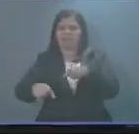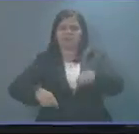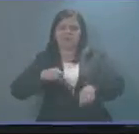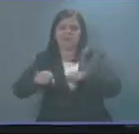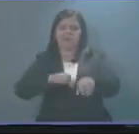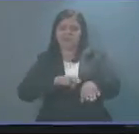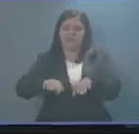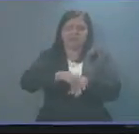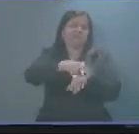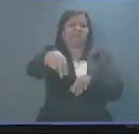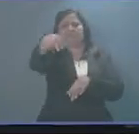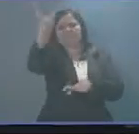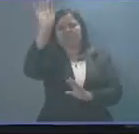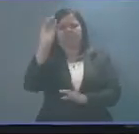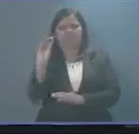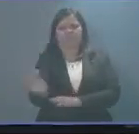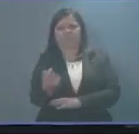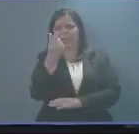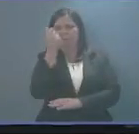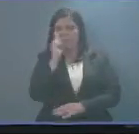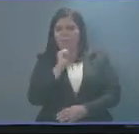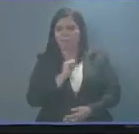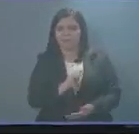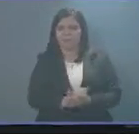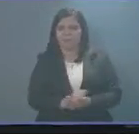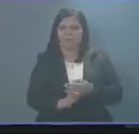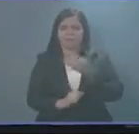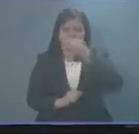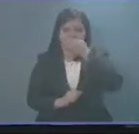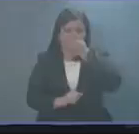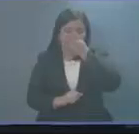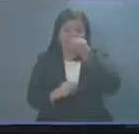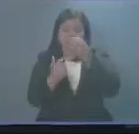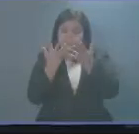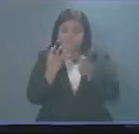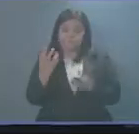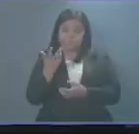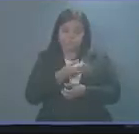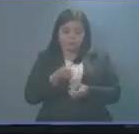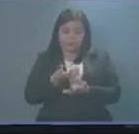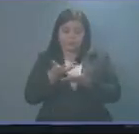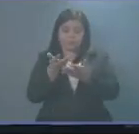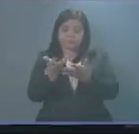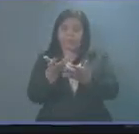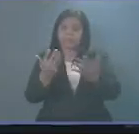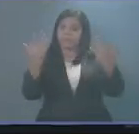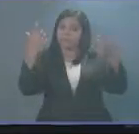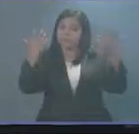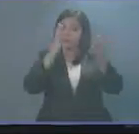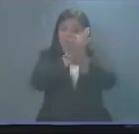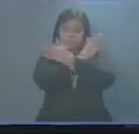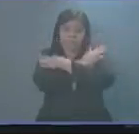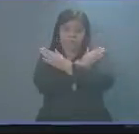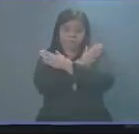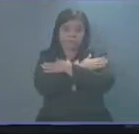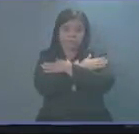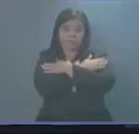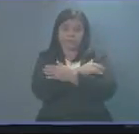nuestro país. Así que quiero expresar nuestra felicitación por